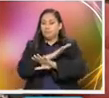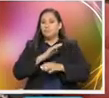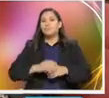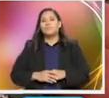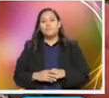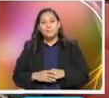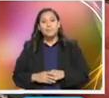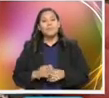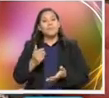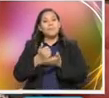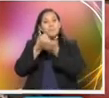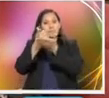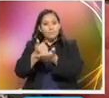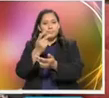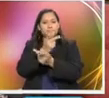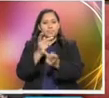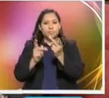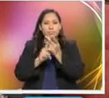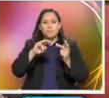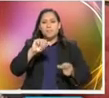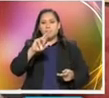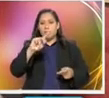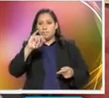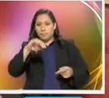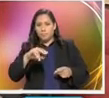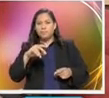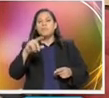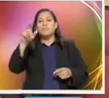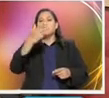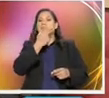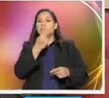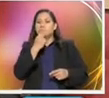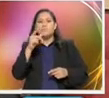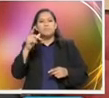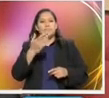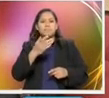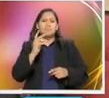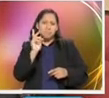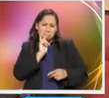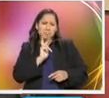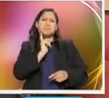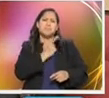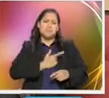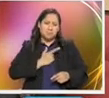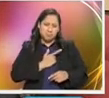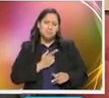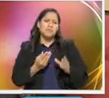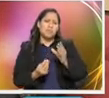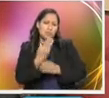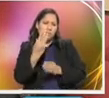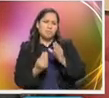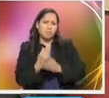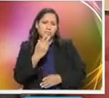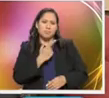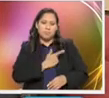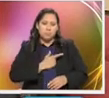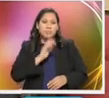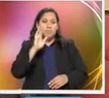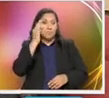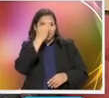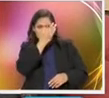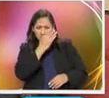También les ayudó a tener un productor como Martin, que era también muy dado a experimentar y hacer cosas nuevas ¿Eran fresones? En el